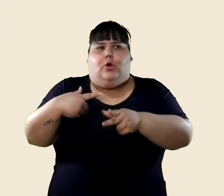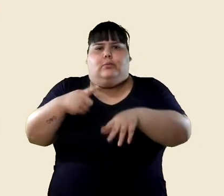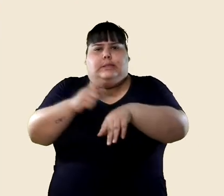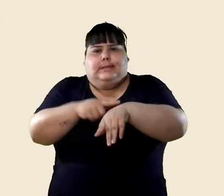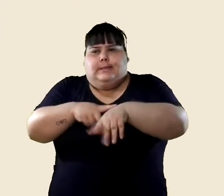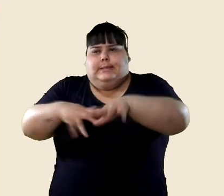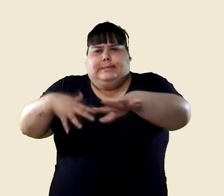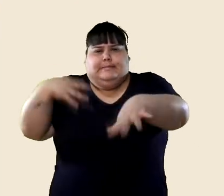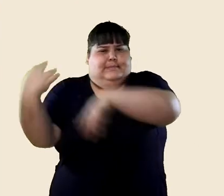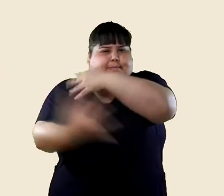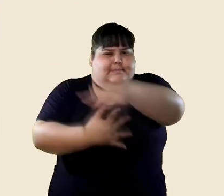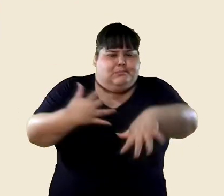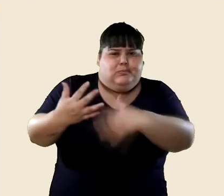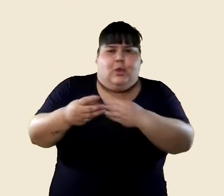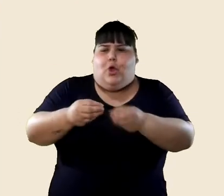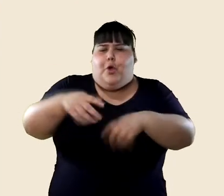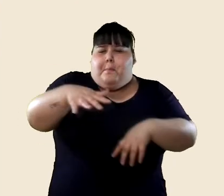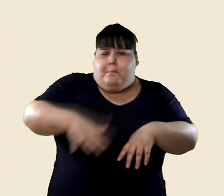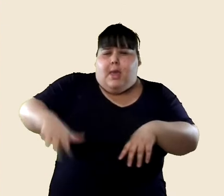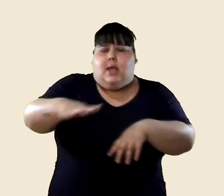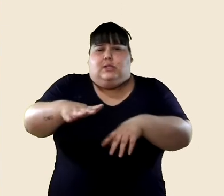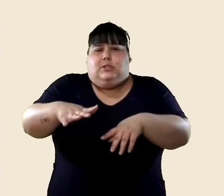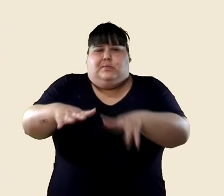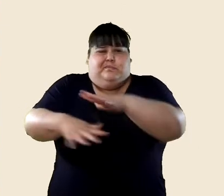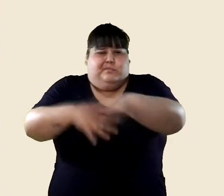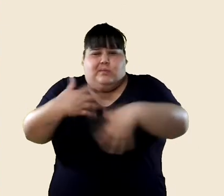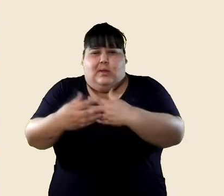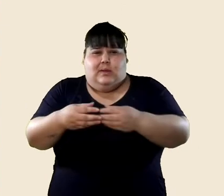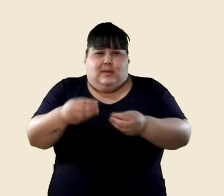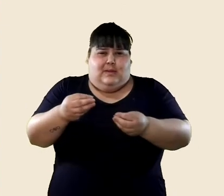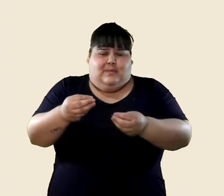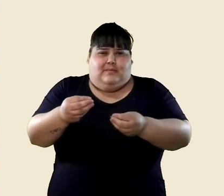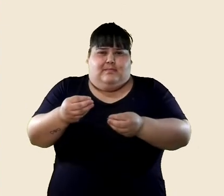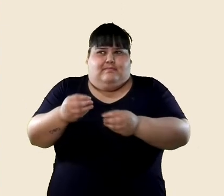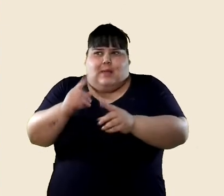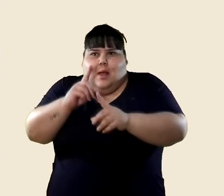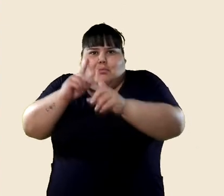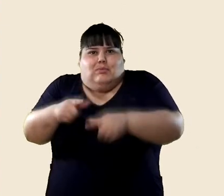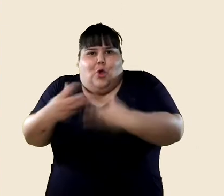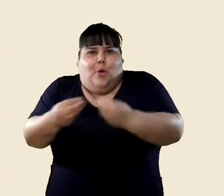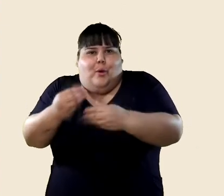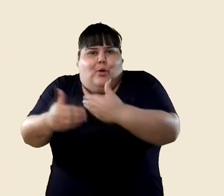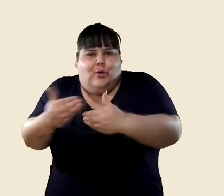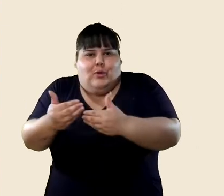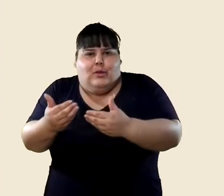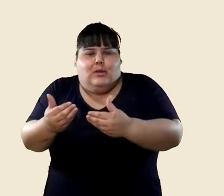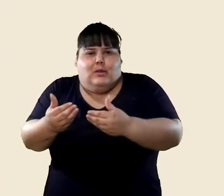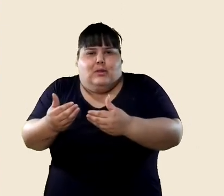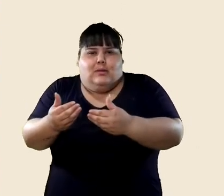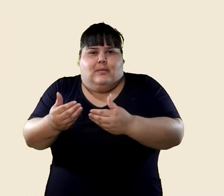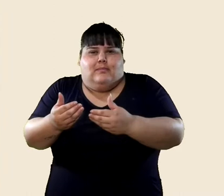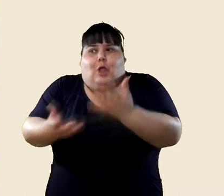saben cómo reorganizar los espacios, los tiempos, porque todo esto nos pasó a todos. Entonces estamos apuntando mucho a eso